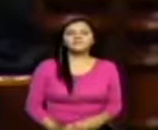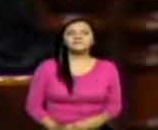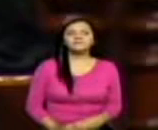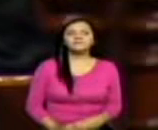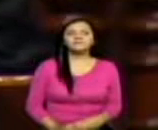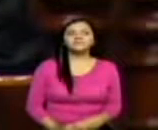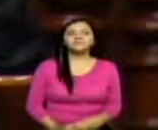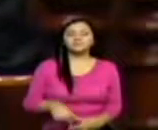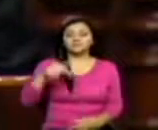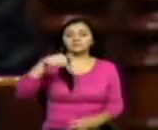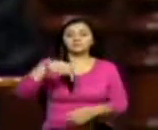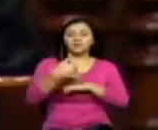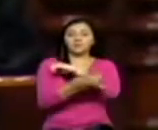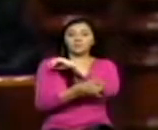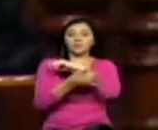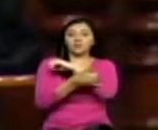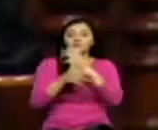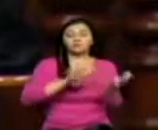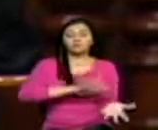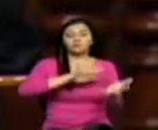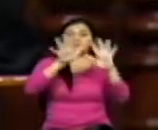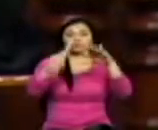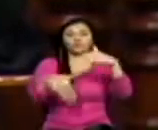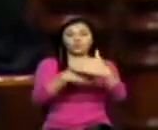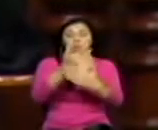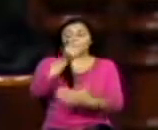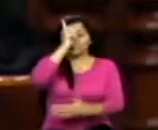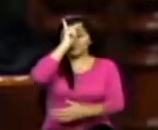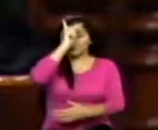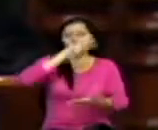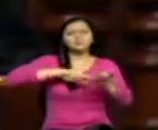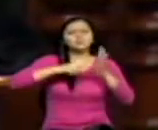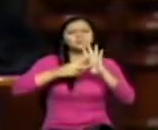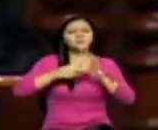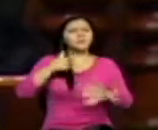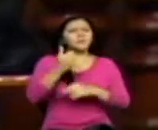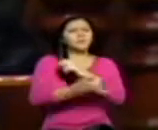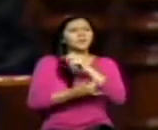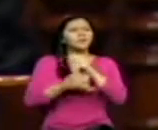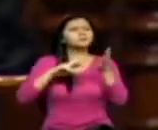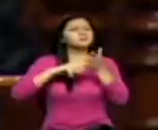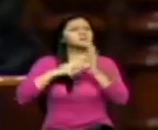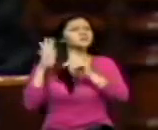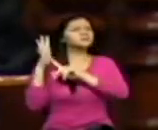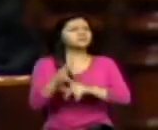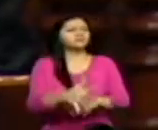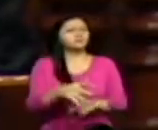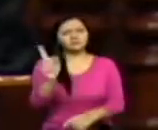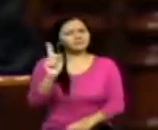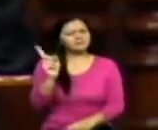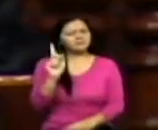Ser un país moderno significa ser un país sin discriminación.